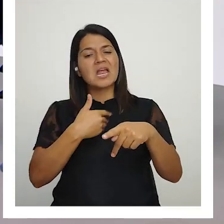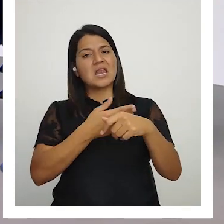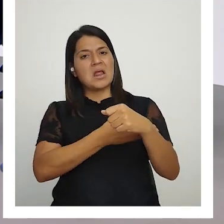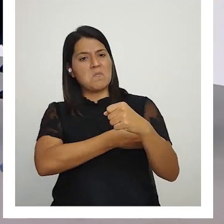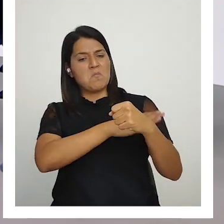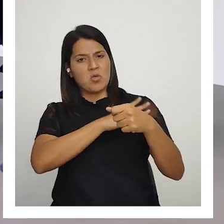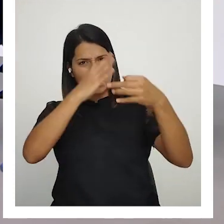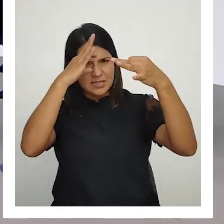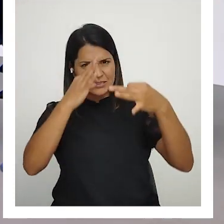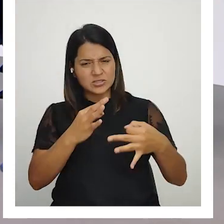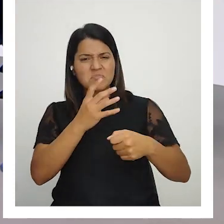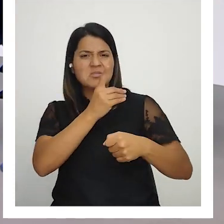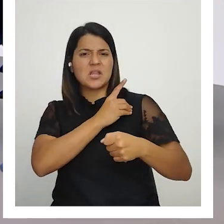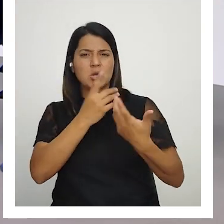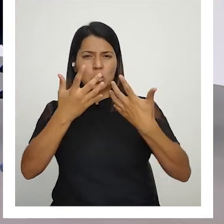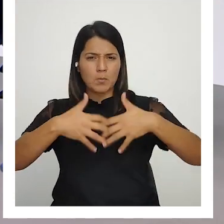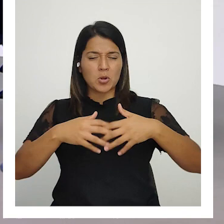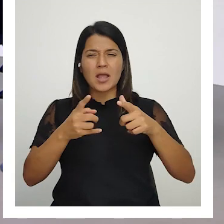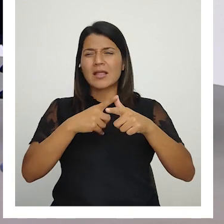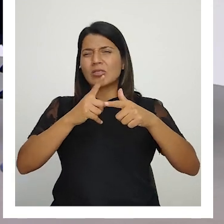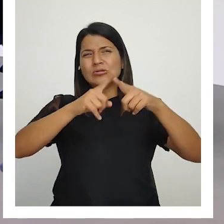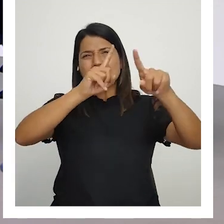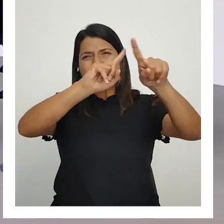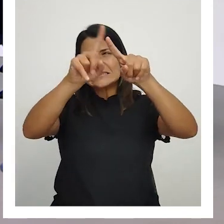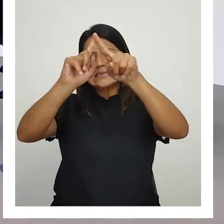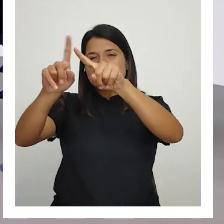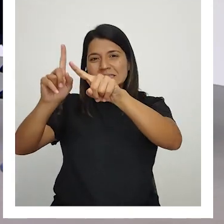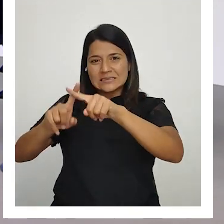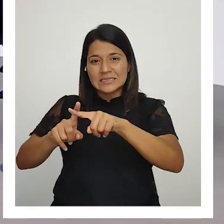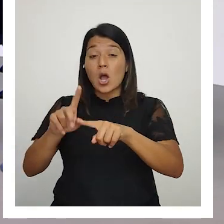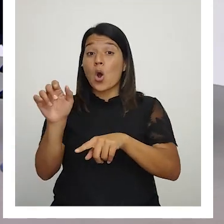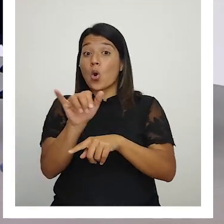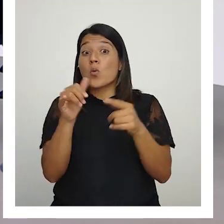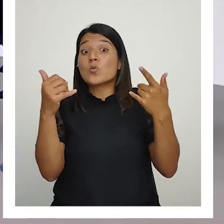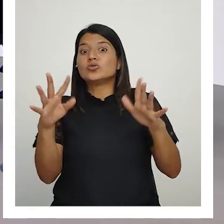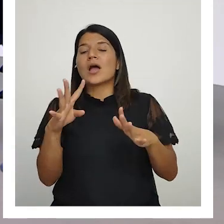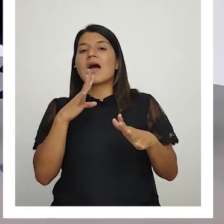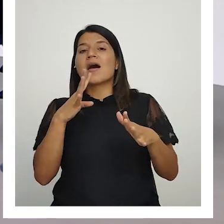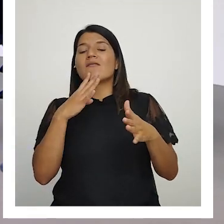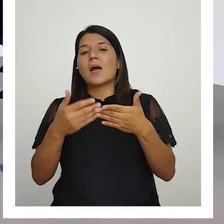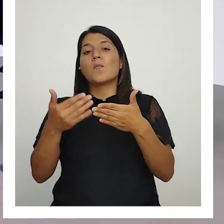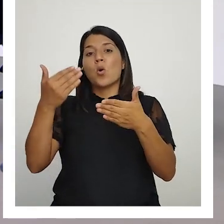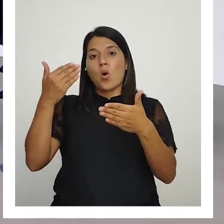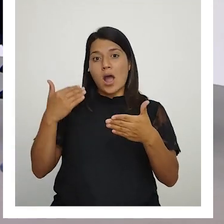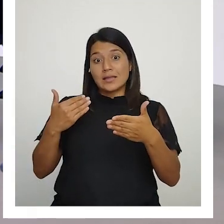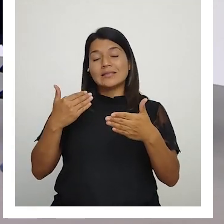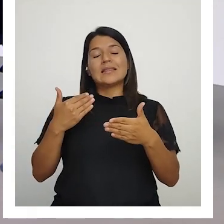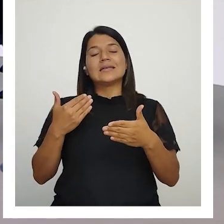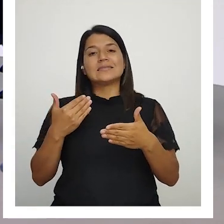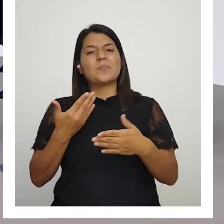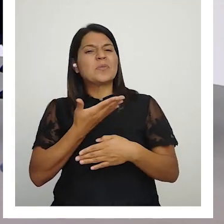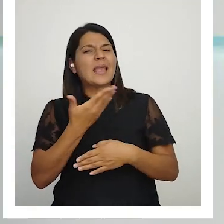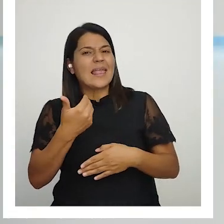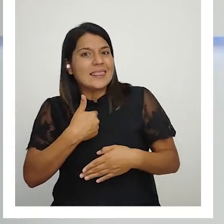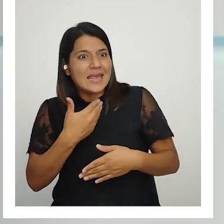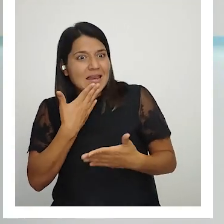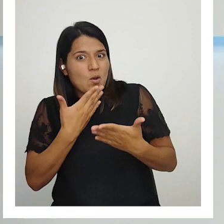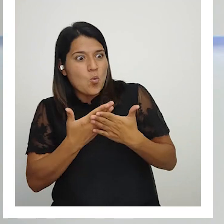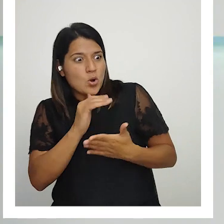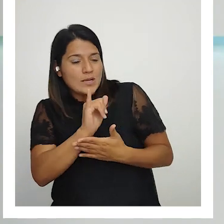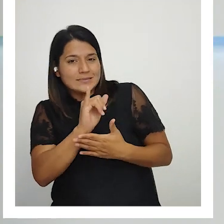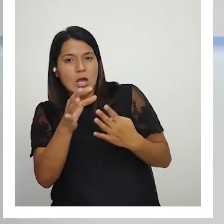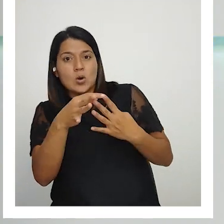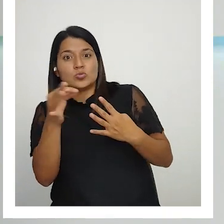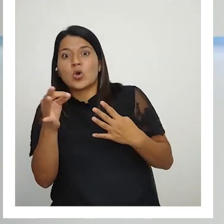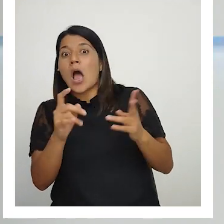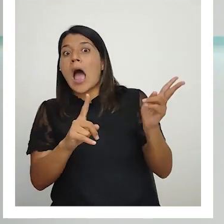de empresas, entonces es muy variado. Y como lo hablábamos antes, lo bueno de la oferta es que aplica para todas las